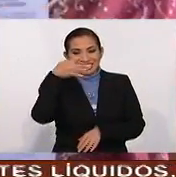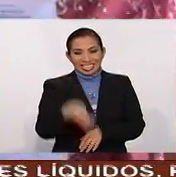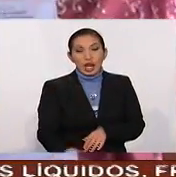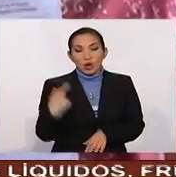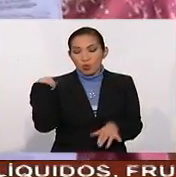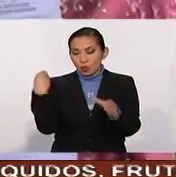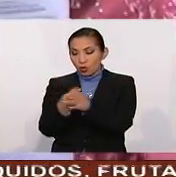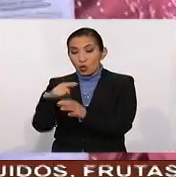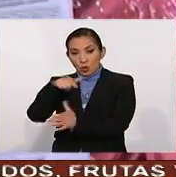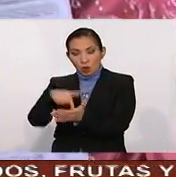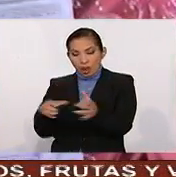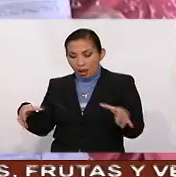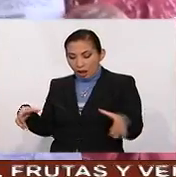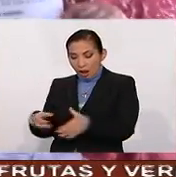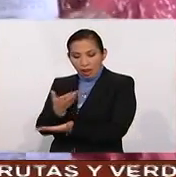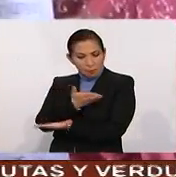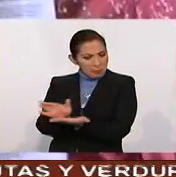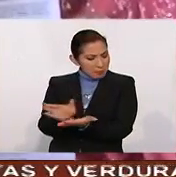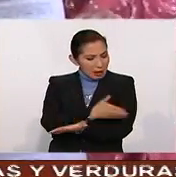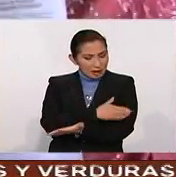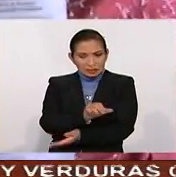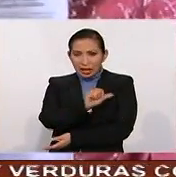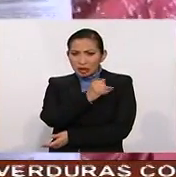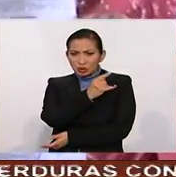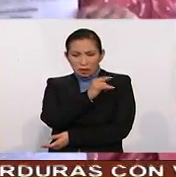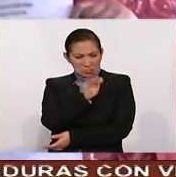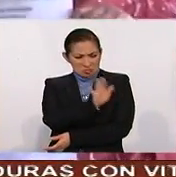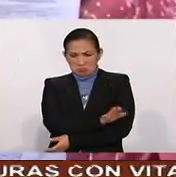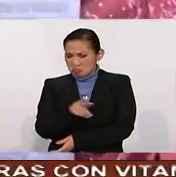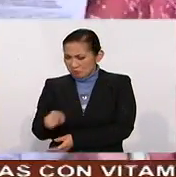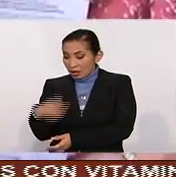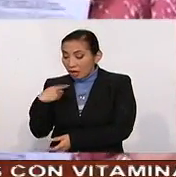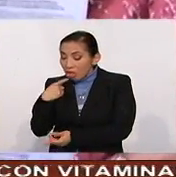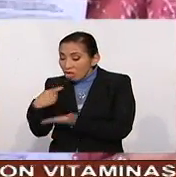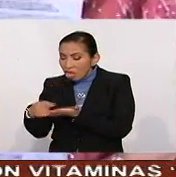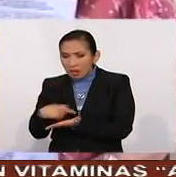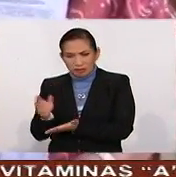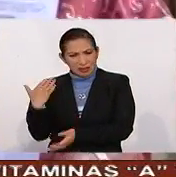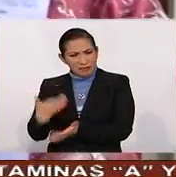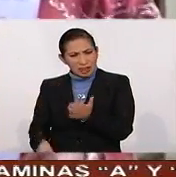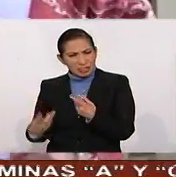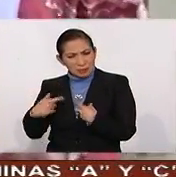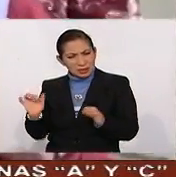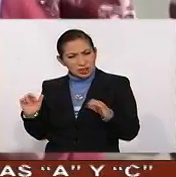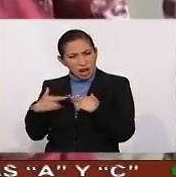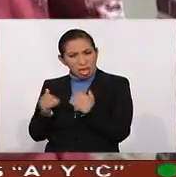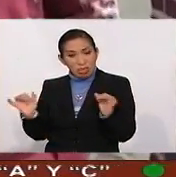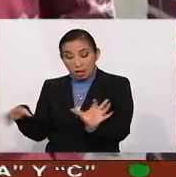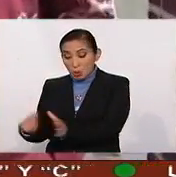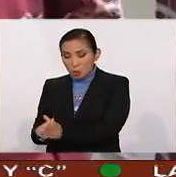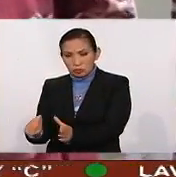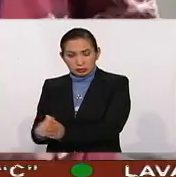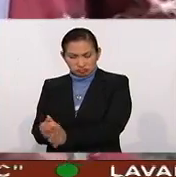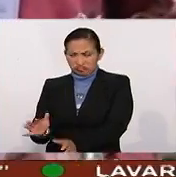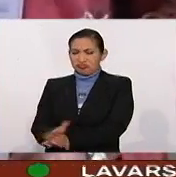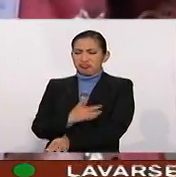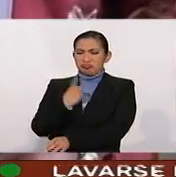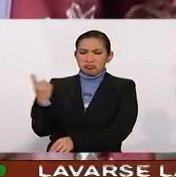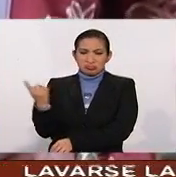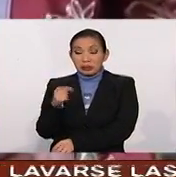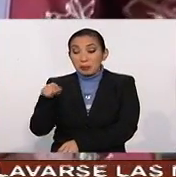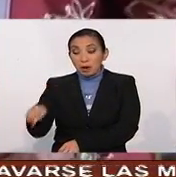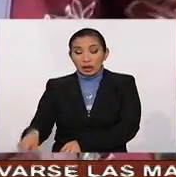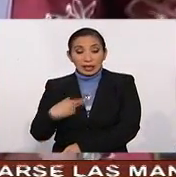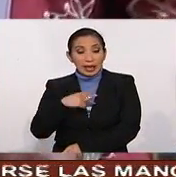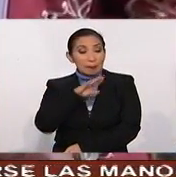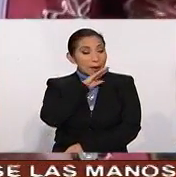una sede alterna al ayuntamiento y ante el cabildo incompleto en una sesión a puerta cerrada. ¿Todo por qué? Porque